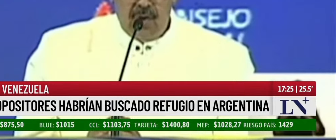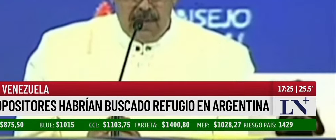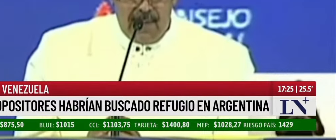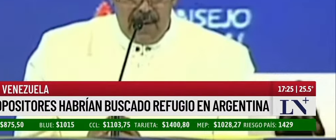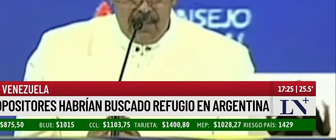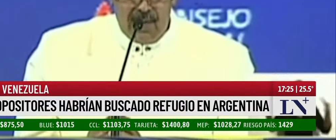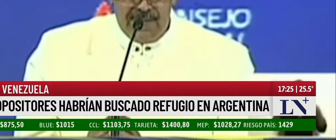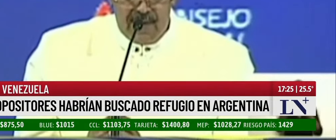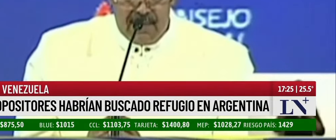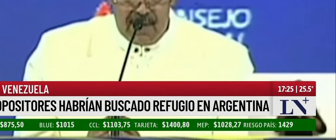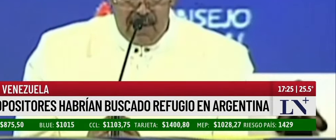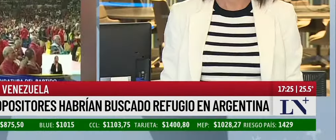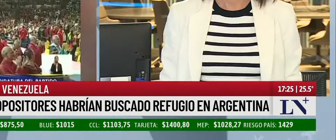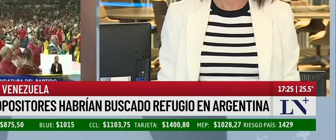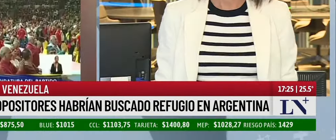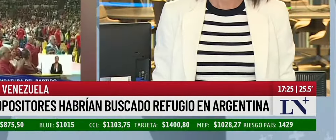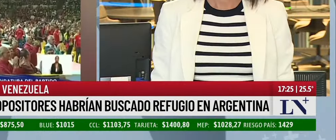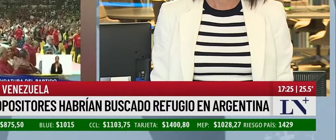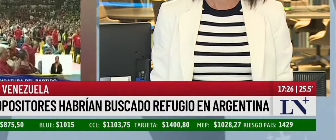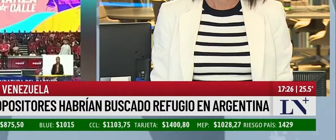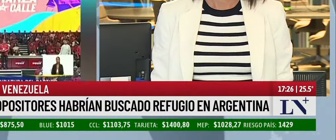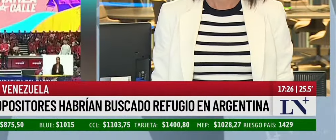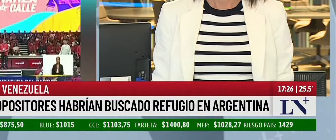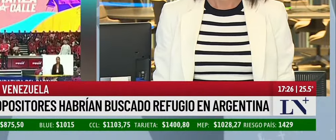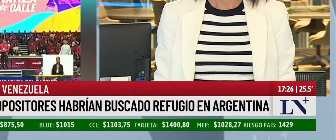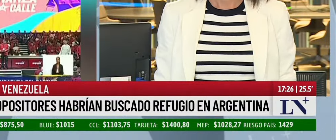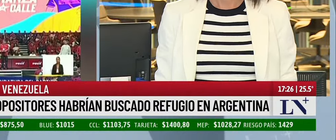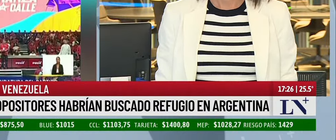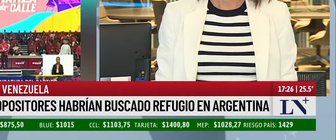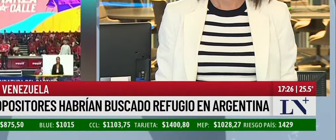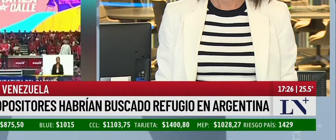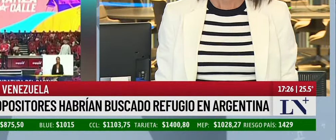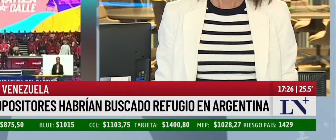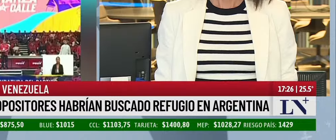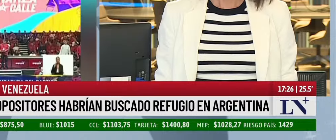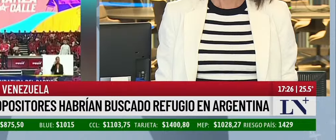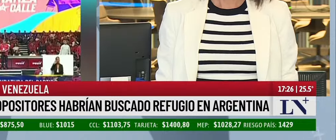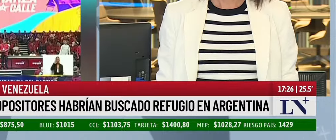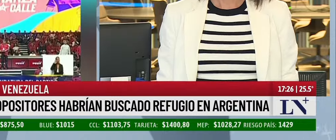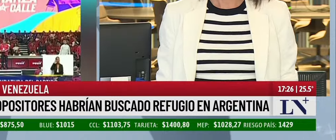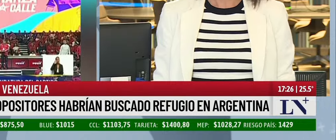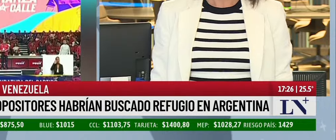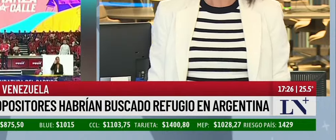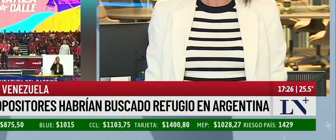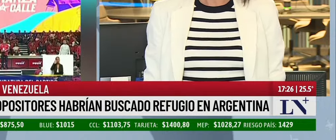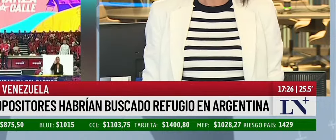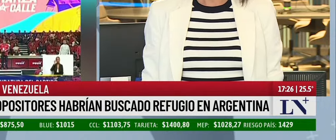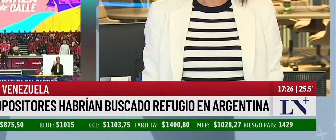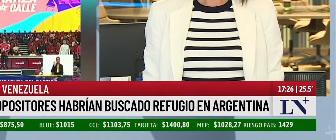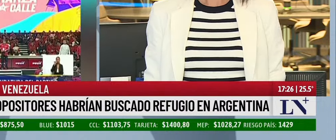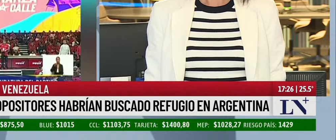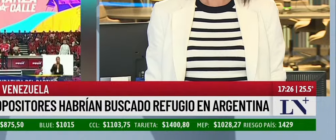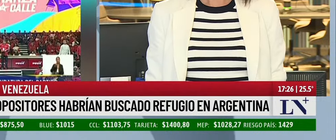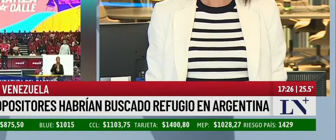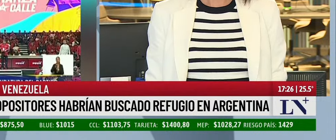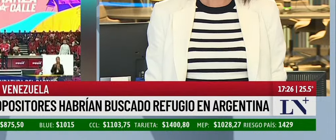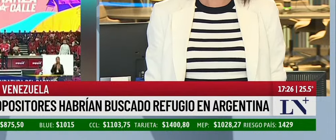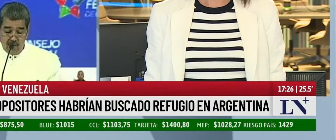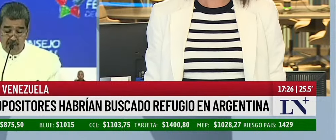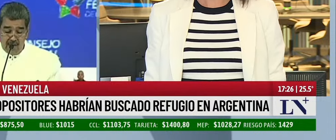una posición absolutamente disonante y que cuestiona al régimen de Maduro. Sí, disímil al de que había antes del 10 de diciembre,